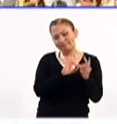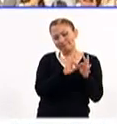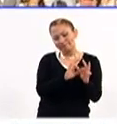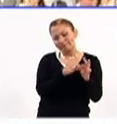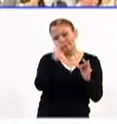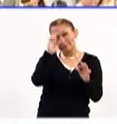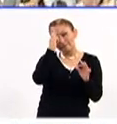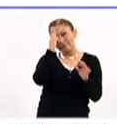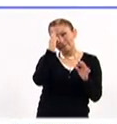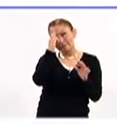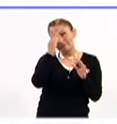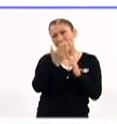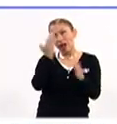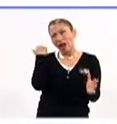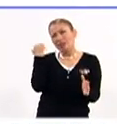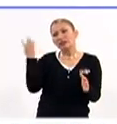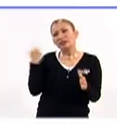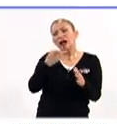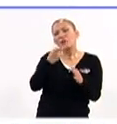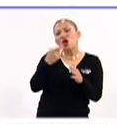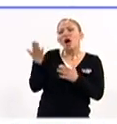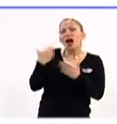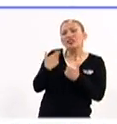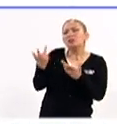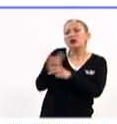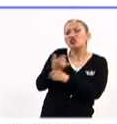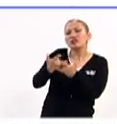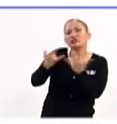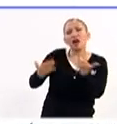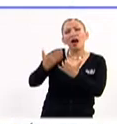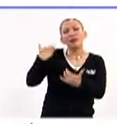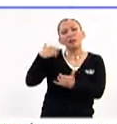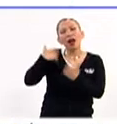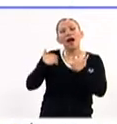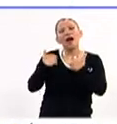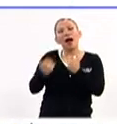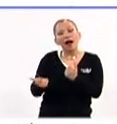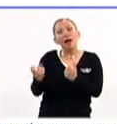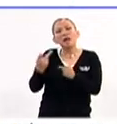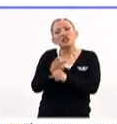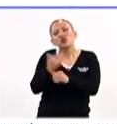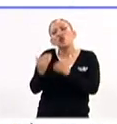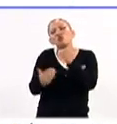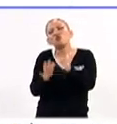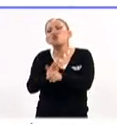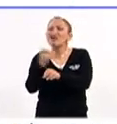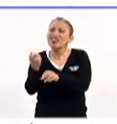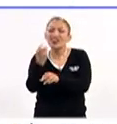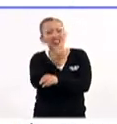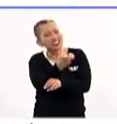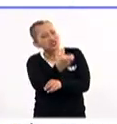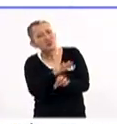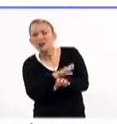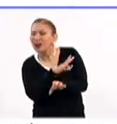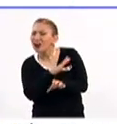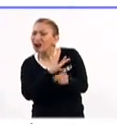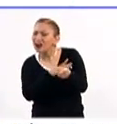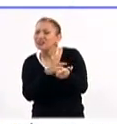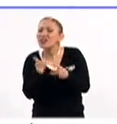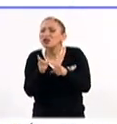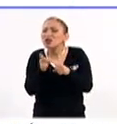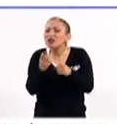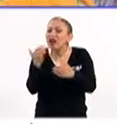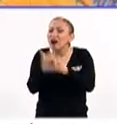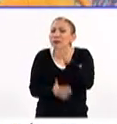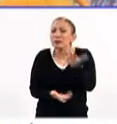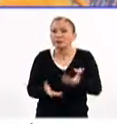a la memoria y a quienes nos hablaron de esos hechos para comprender qué pasó, por qué y en qué